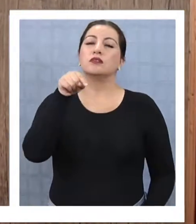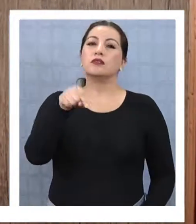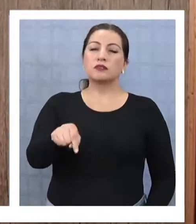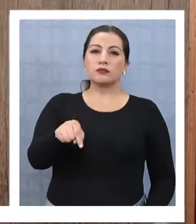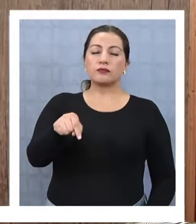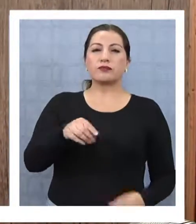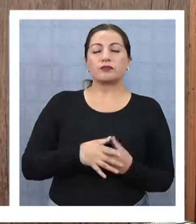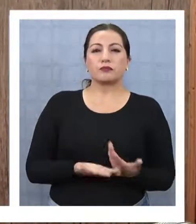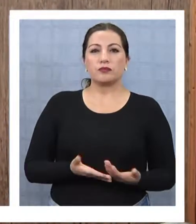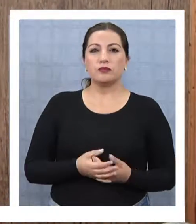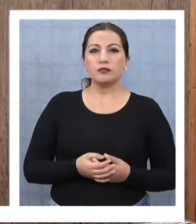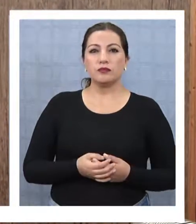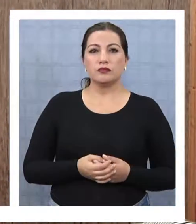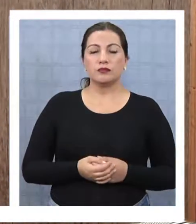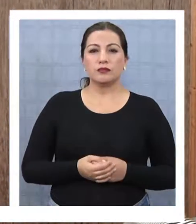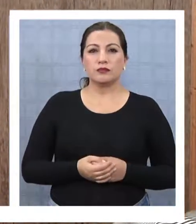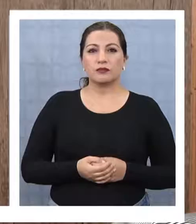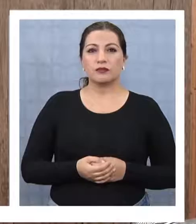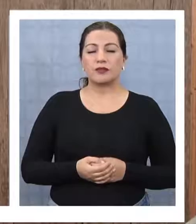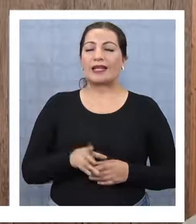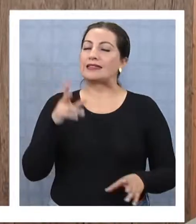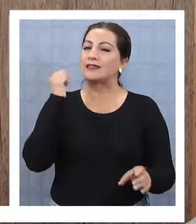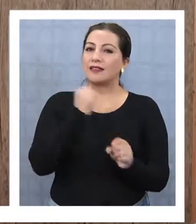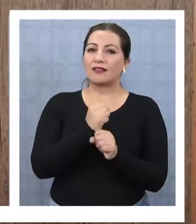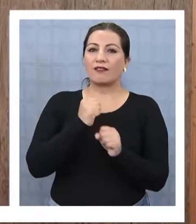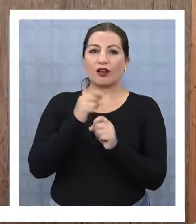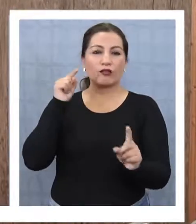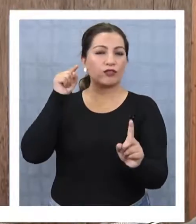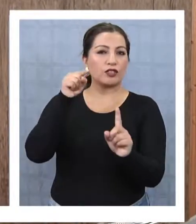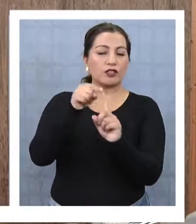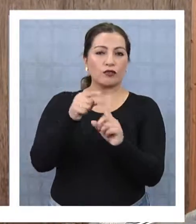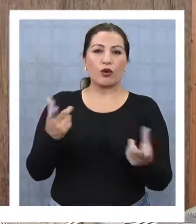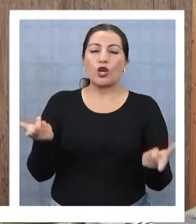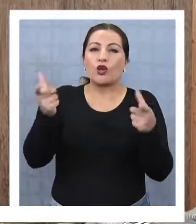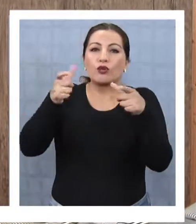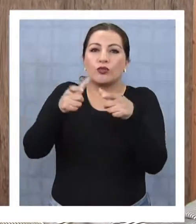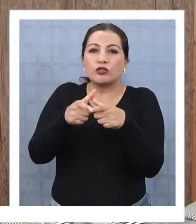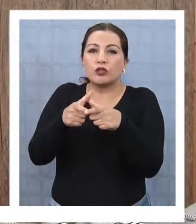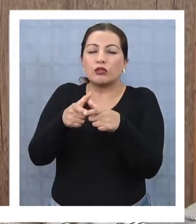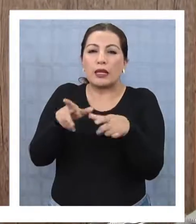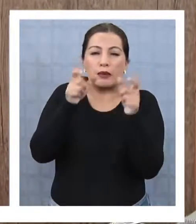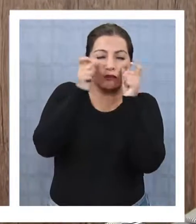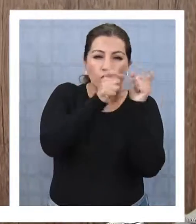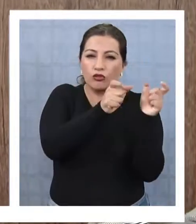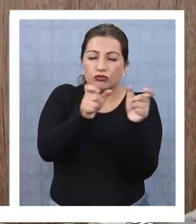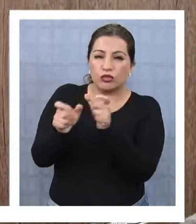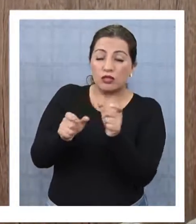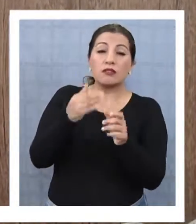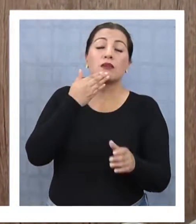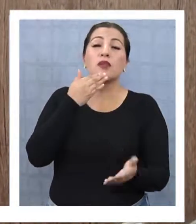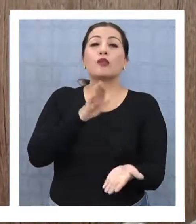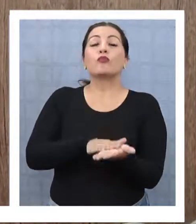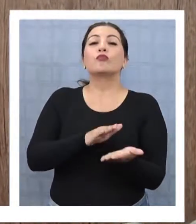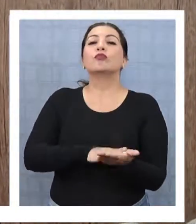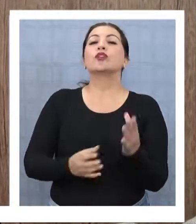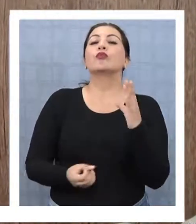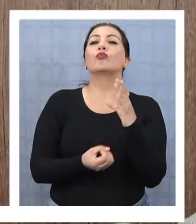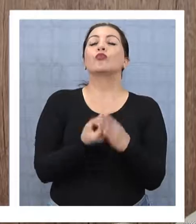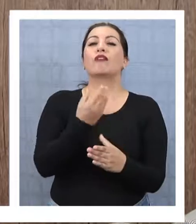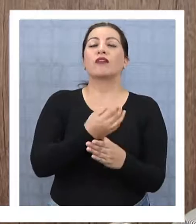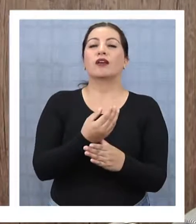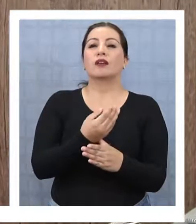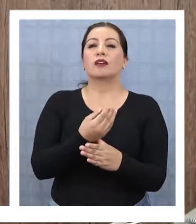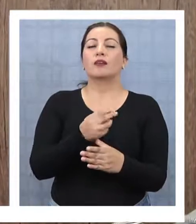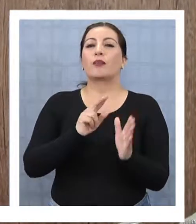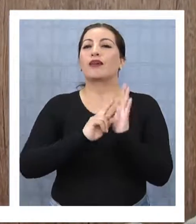está, digamos, la misión de una comisión de ir haciendo seguimiento y también proponiendo las modificaciones que